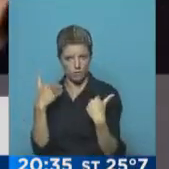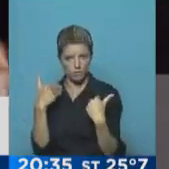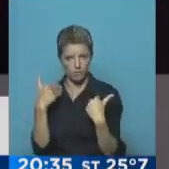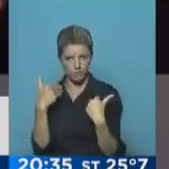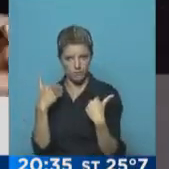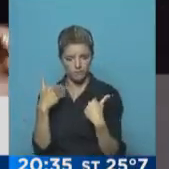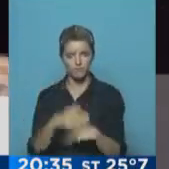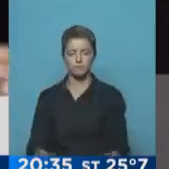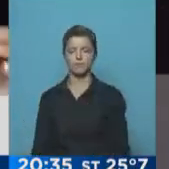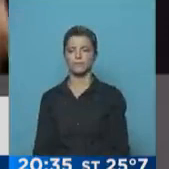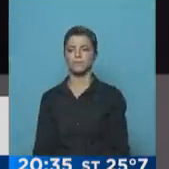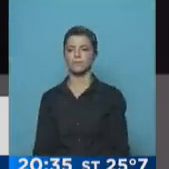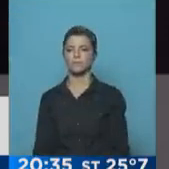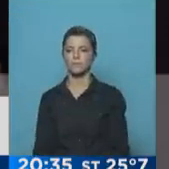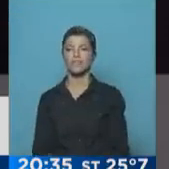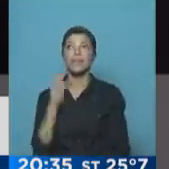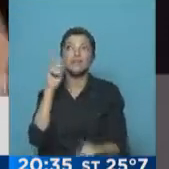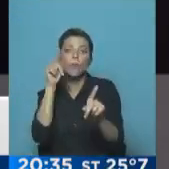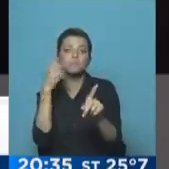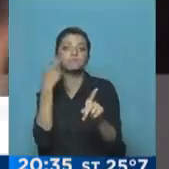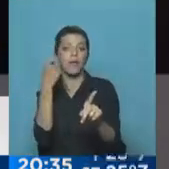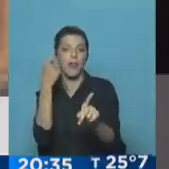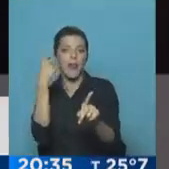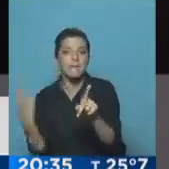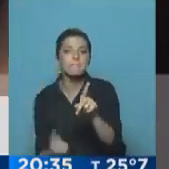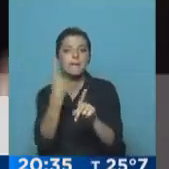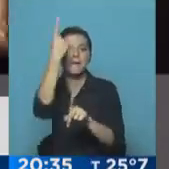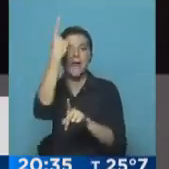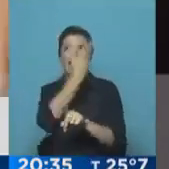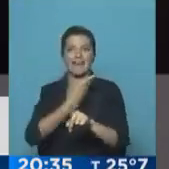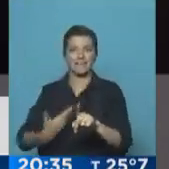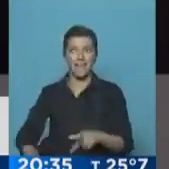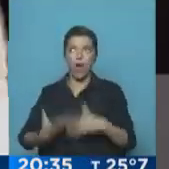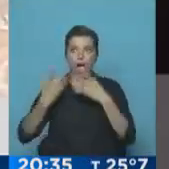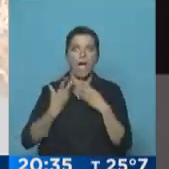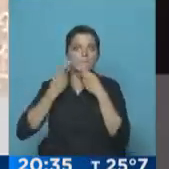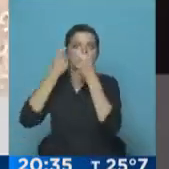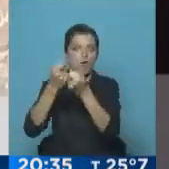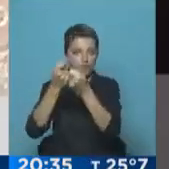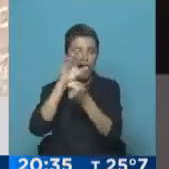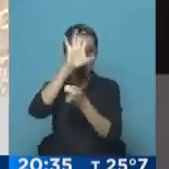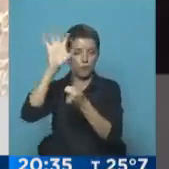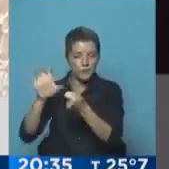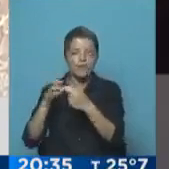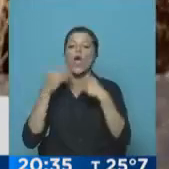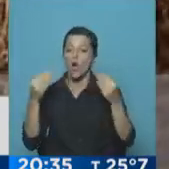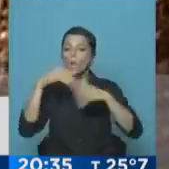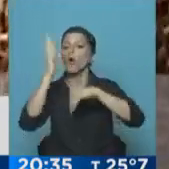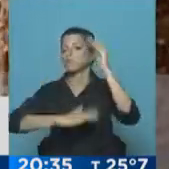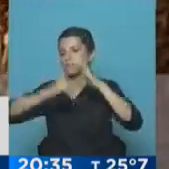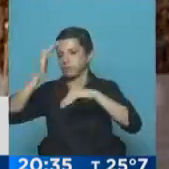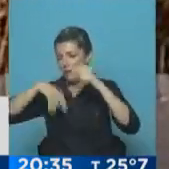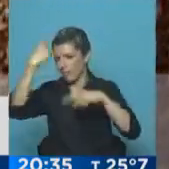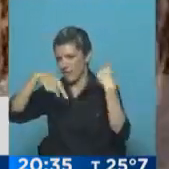que han visto llegar por primera vez la presencia del Estado Nacional en obras,